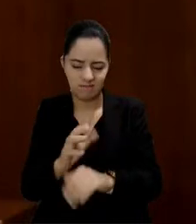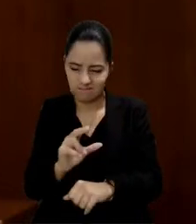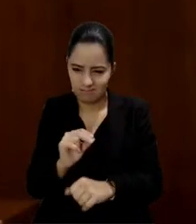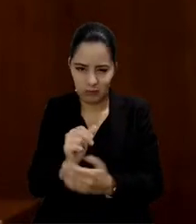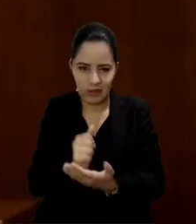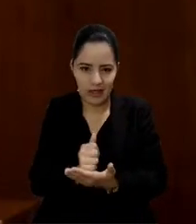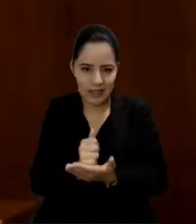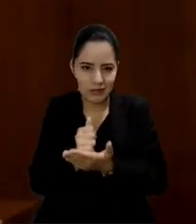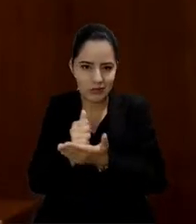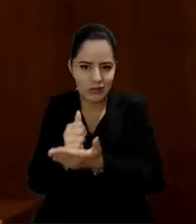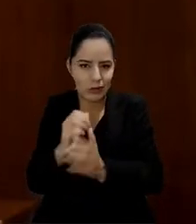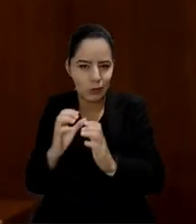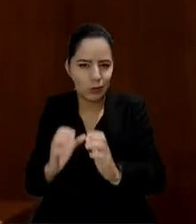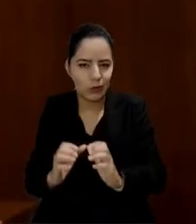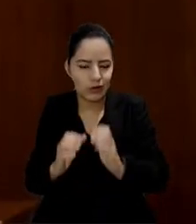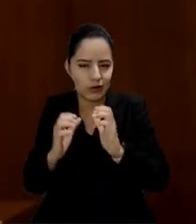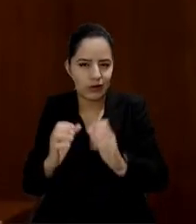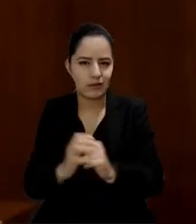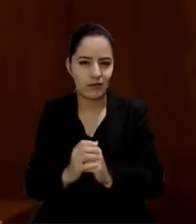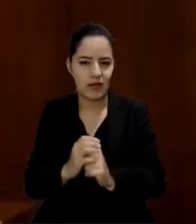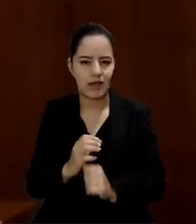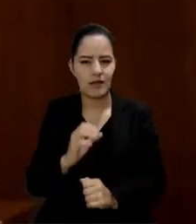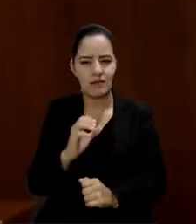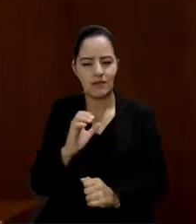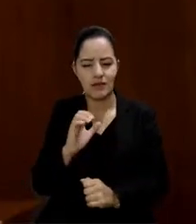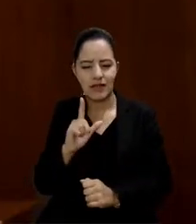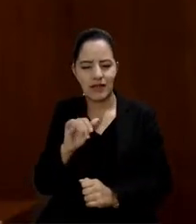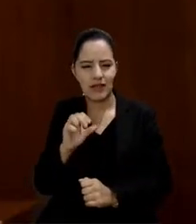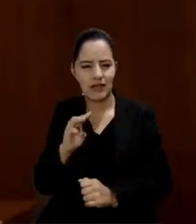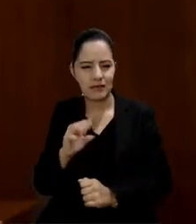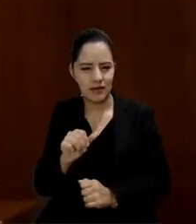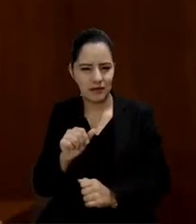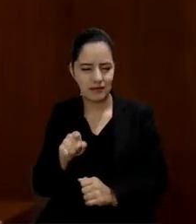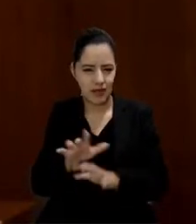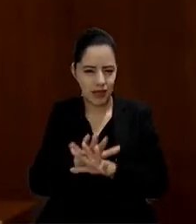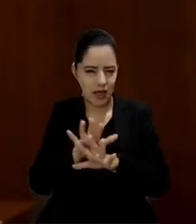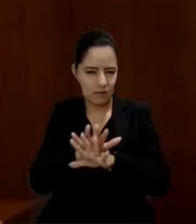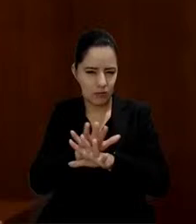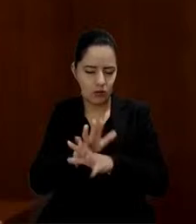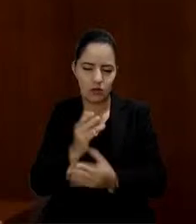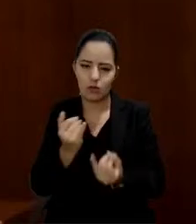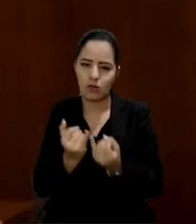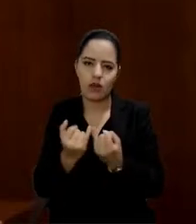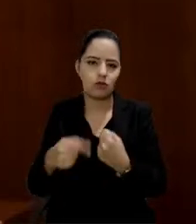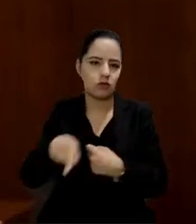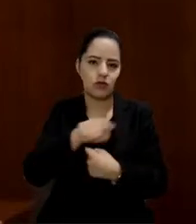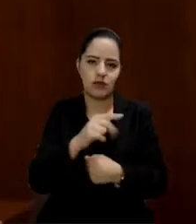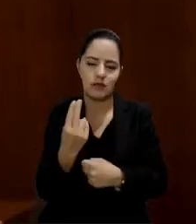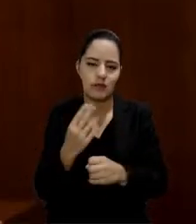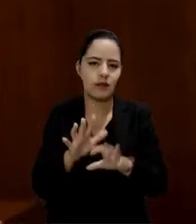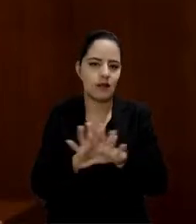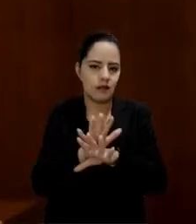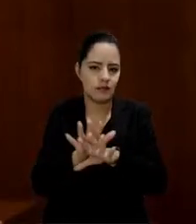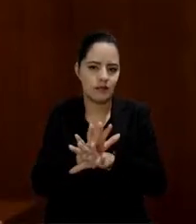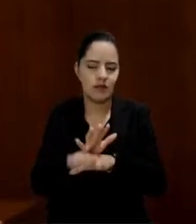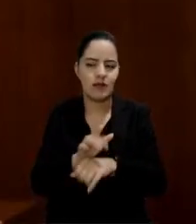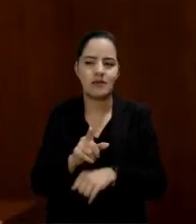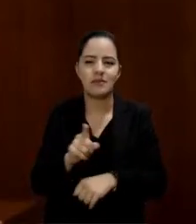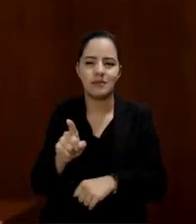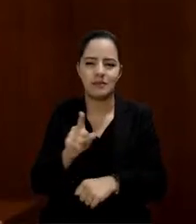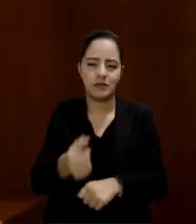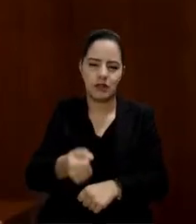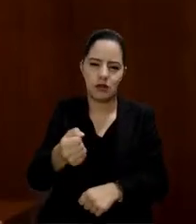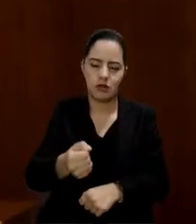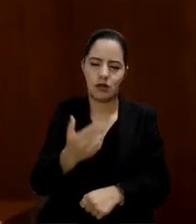El clima está cambiando y nosotros también debemos hacerlo desde hoy. Saludo con aprecio a la diputada Azucena Cisneros